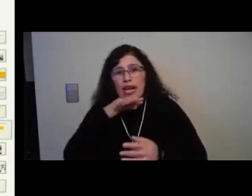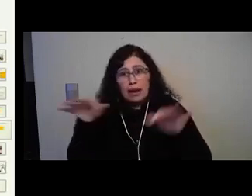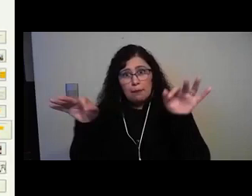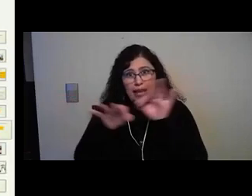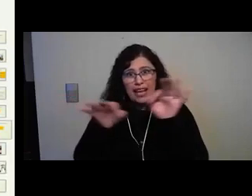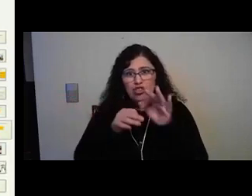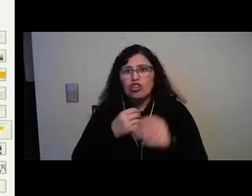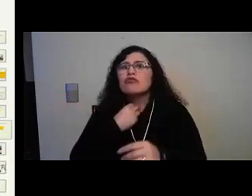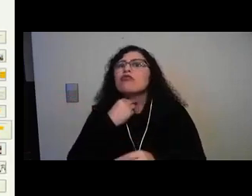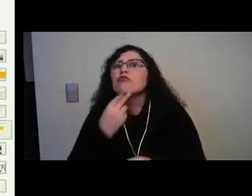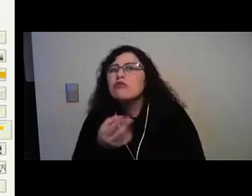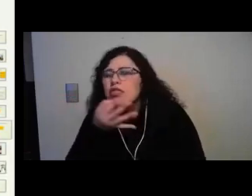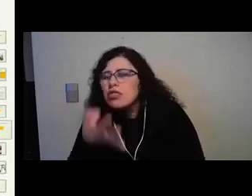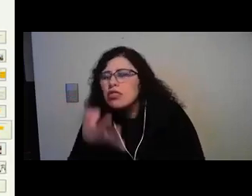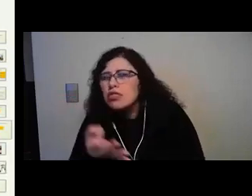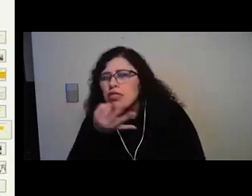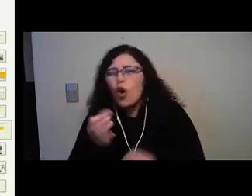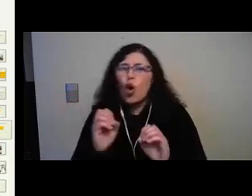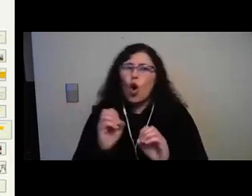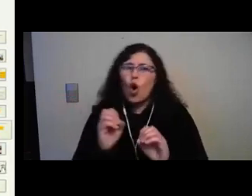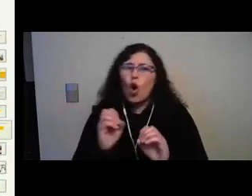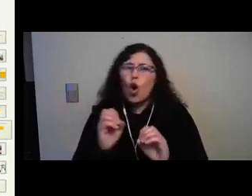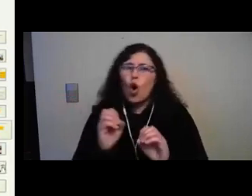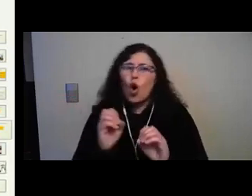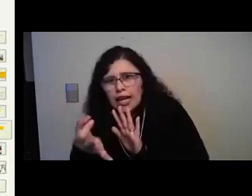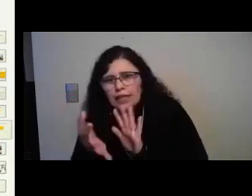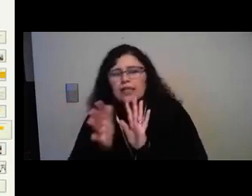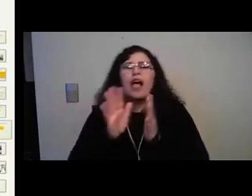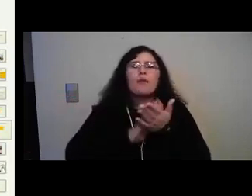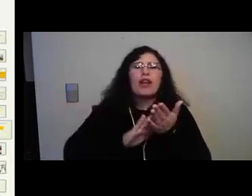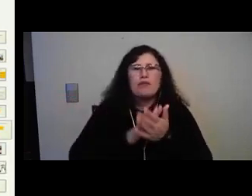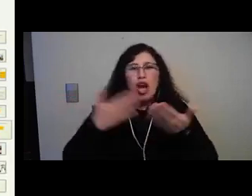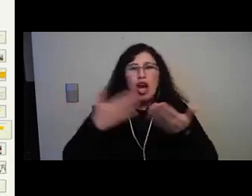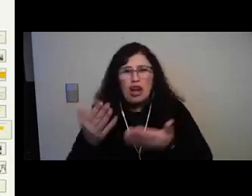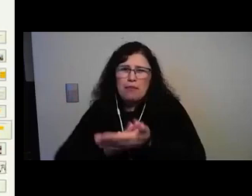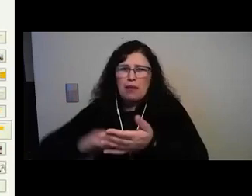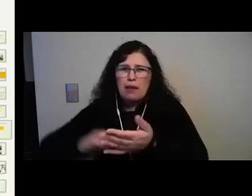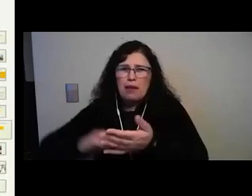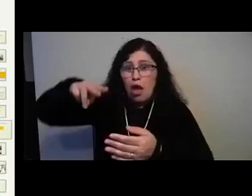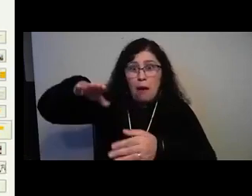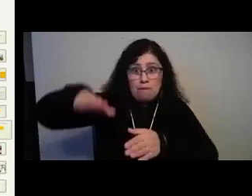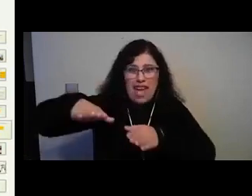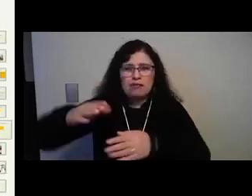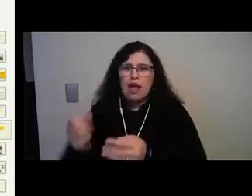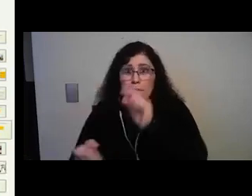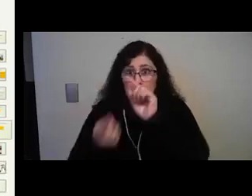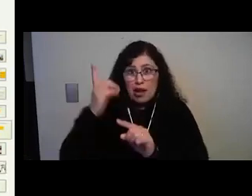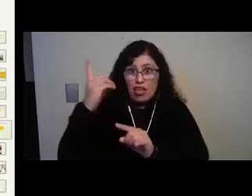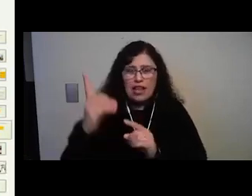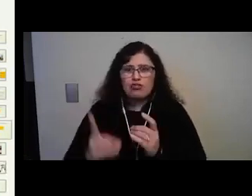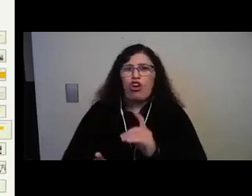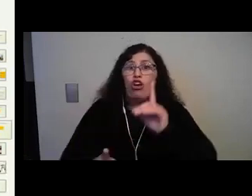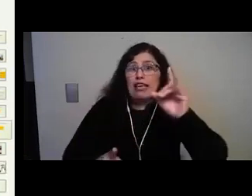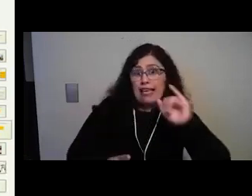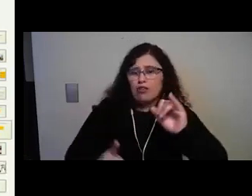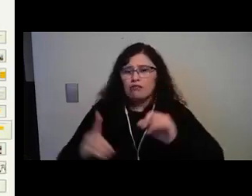ya, apoye el pie izquierdo, ahora apoye el derecho, ya ahora apoye los pies fuertes y vamos a levantar el poto de la silla, y se